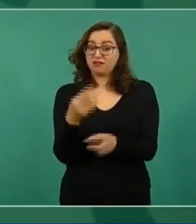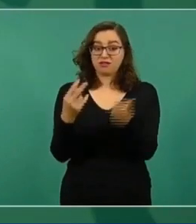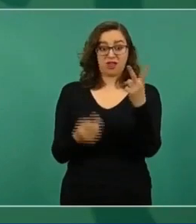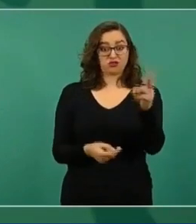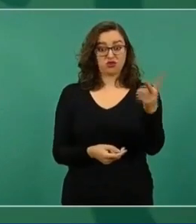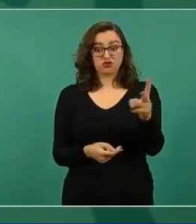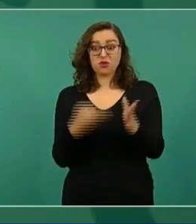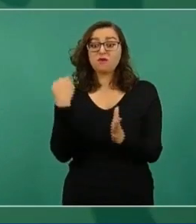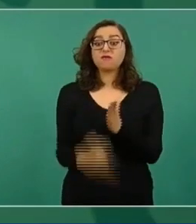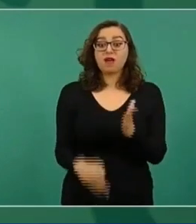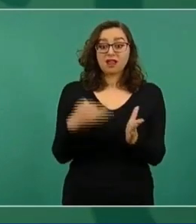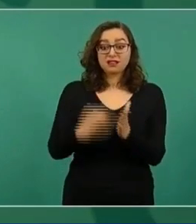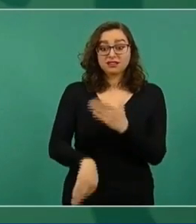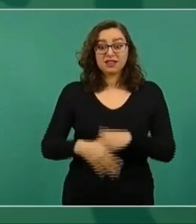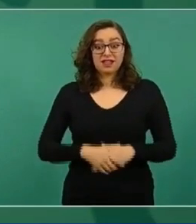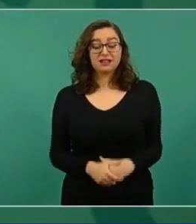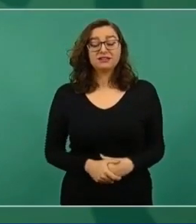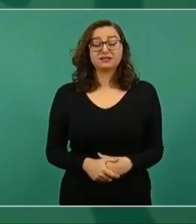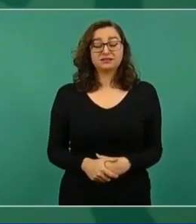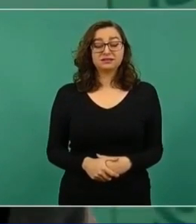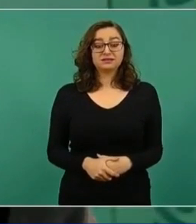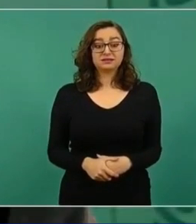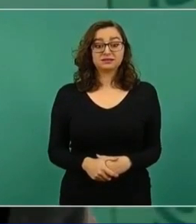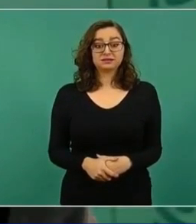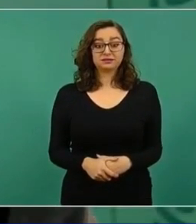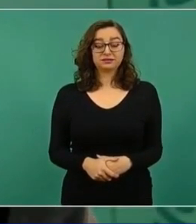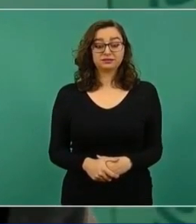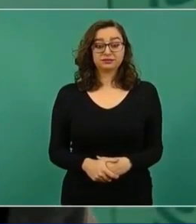Me toca ir en una gira